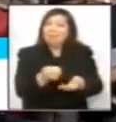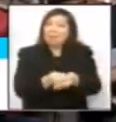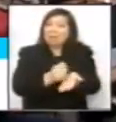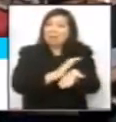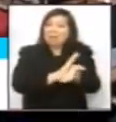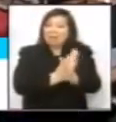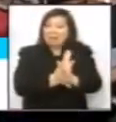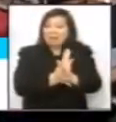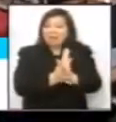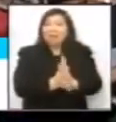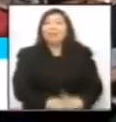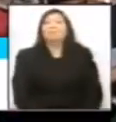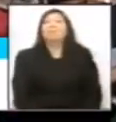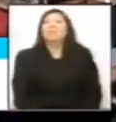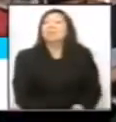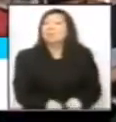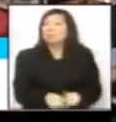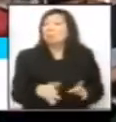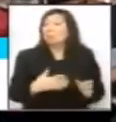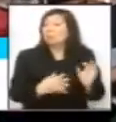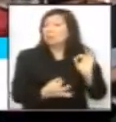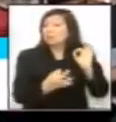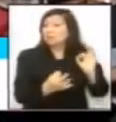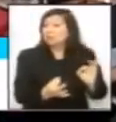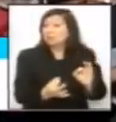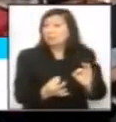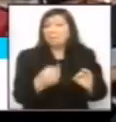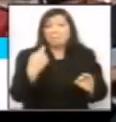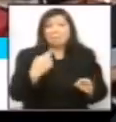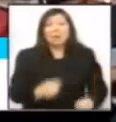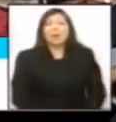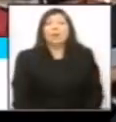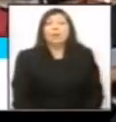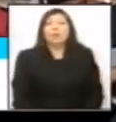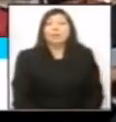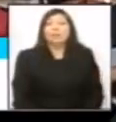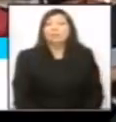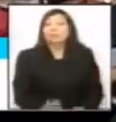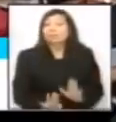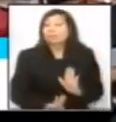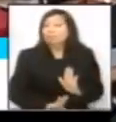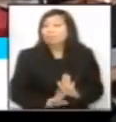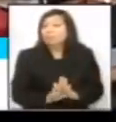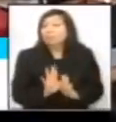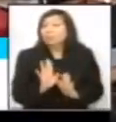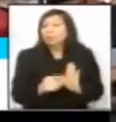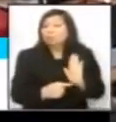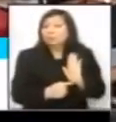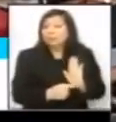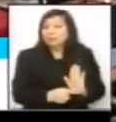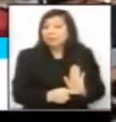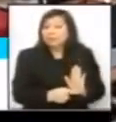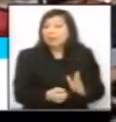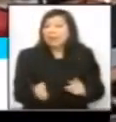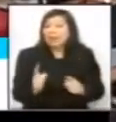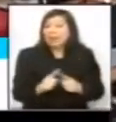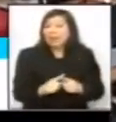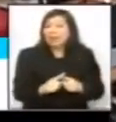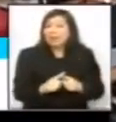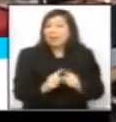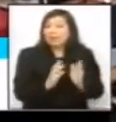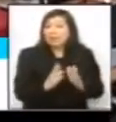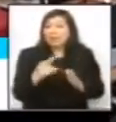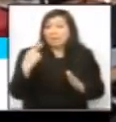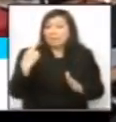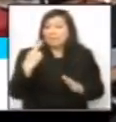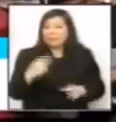gratuito. La renuncia también puede presentarse ante la organización política, en cuyo caso surte efecto desde su presentación ante el registro de